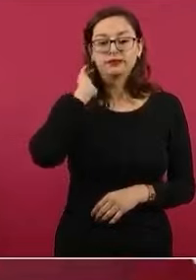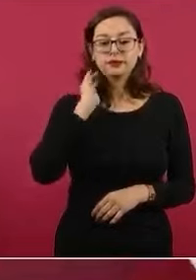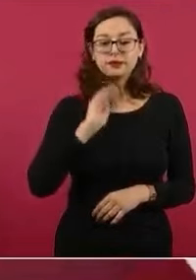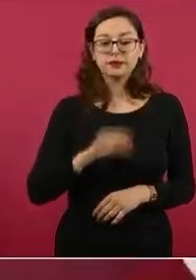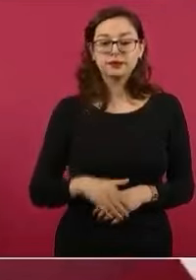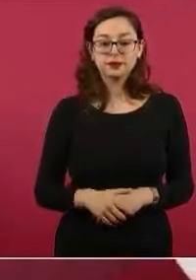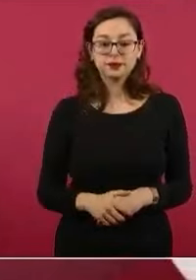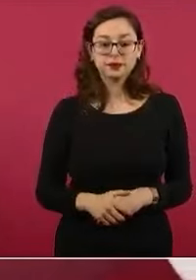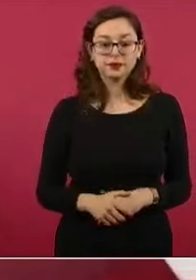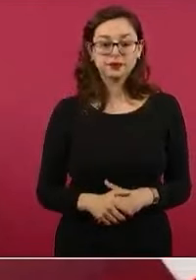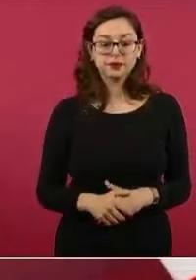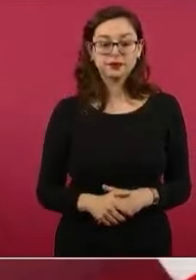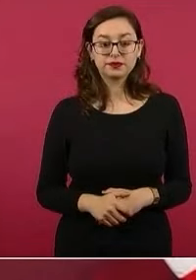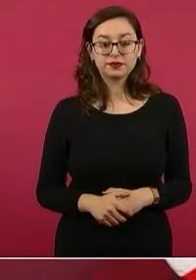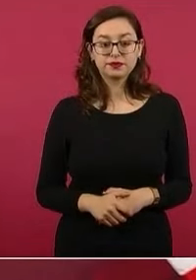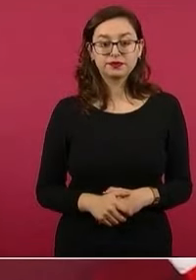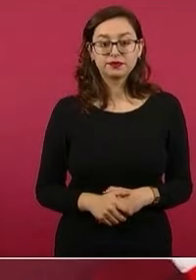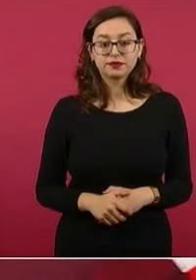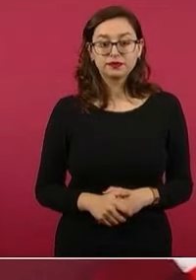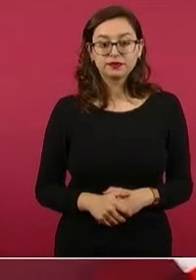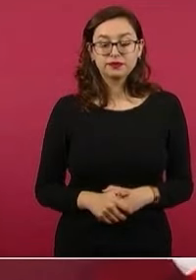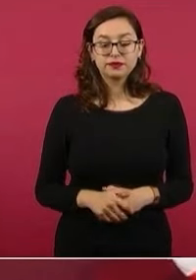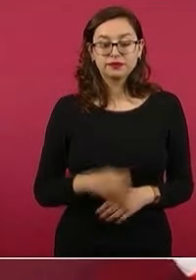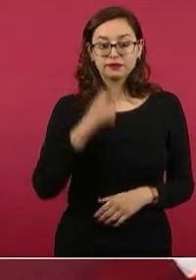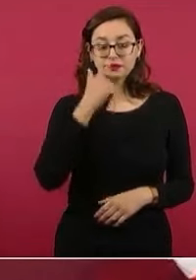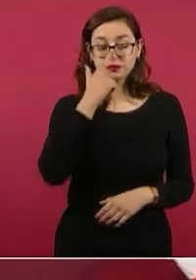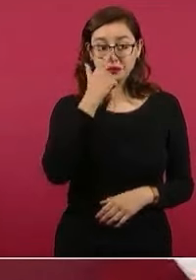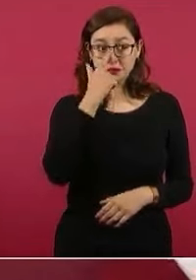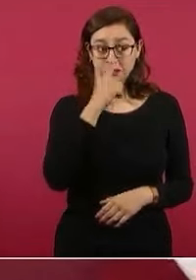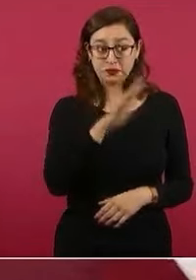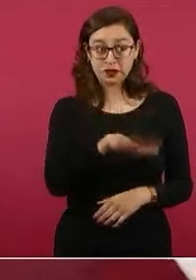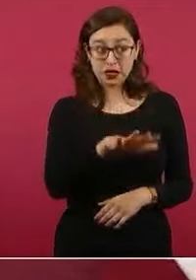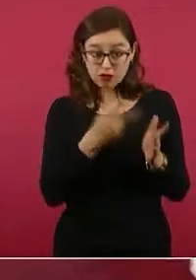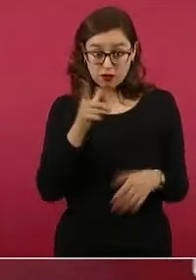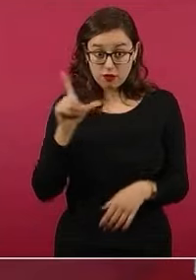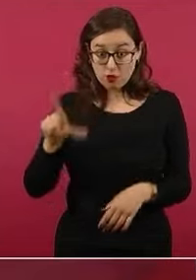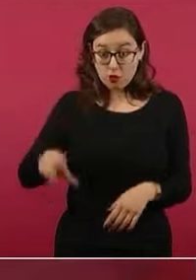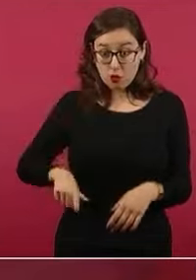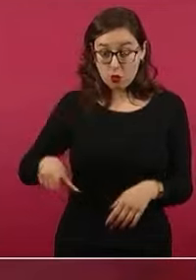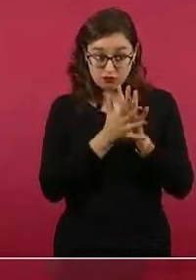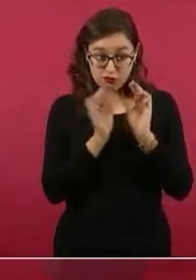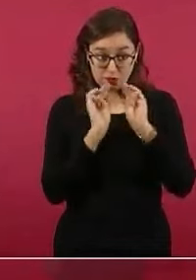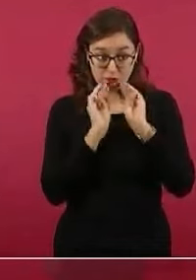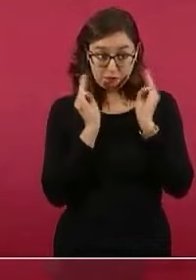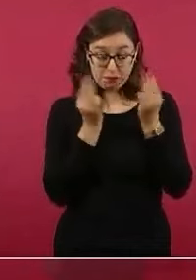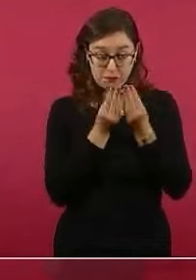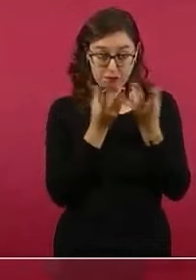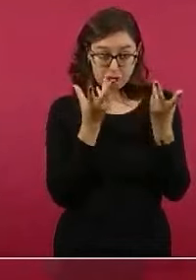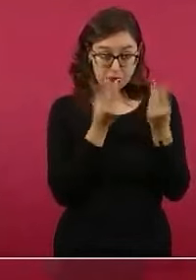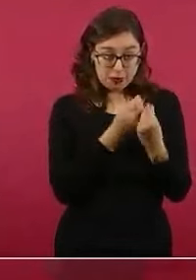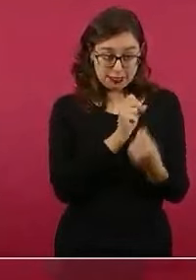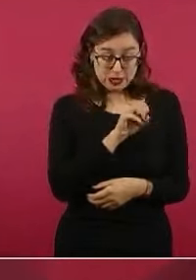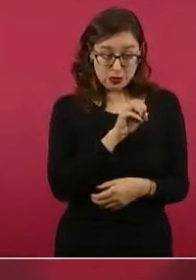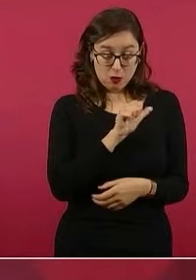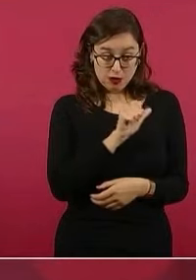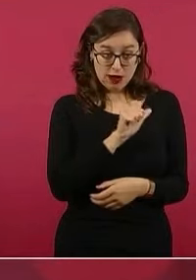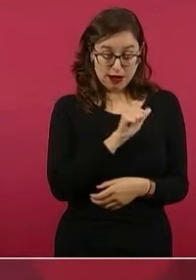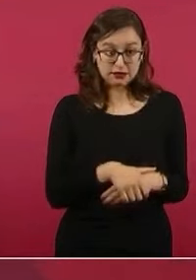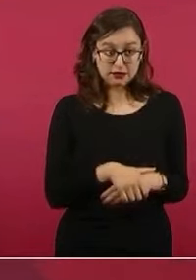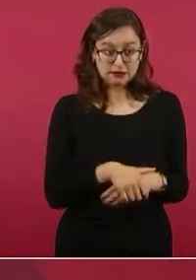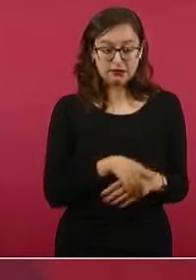las alianzas con el cártel de Sinaloa y las pruebas de que saludé a la mamá de